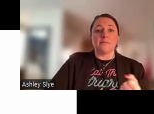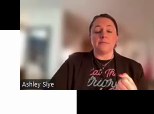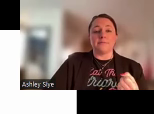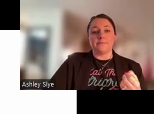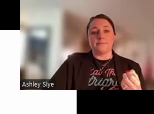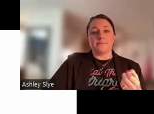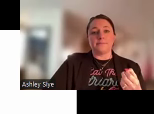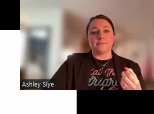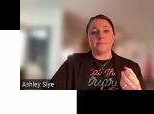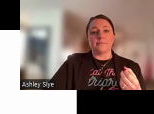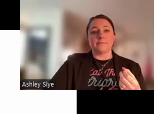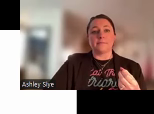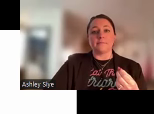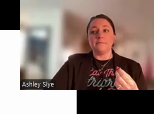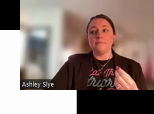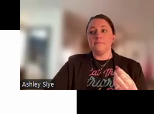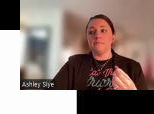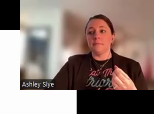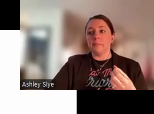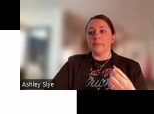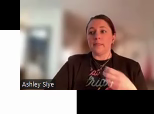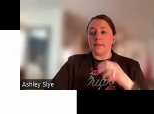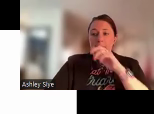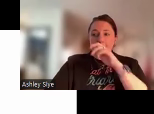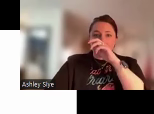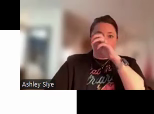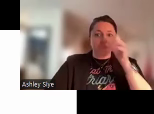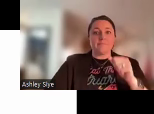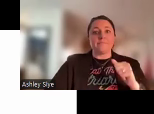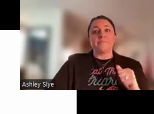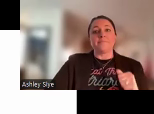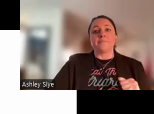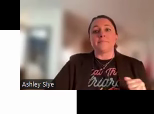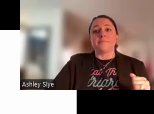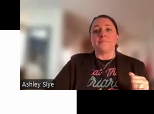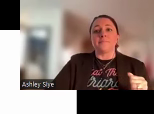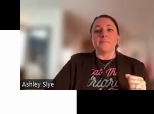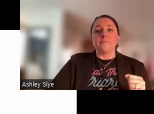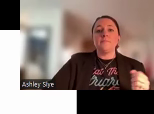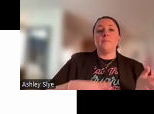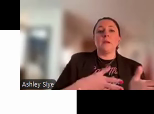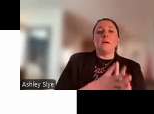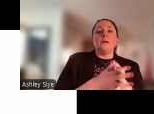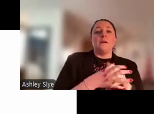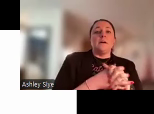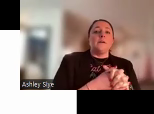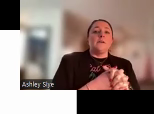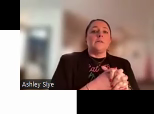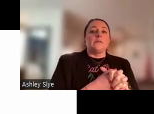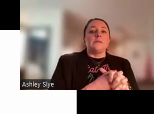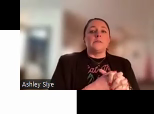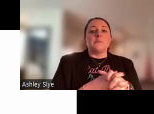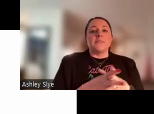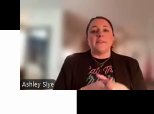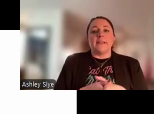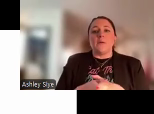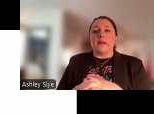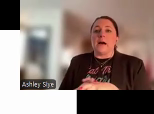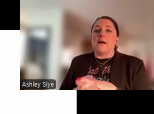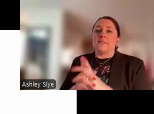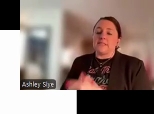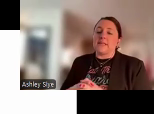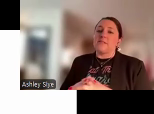así como la índole individualizada de las barreras que pueden encontrar cada sobreviviente al estar navegando